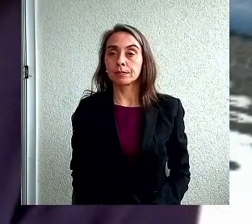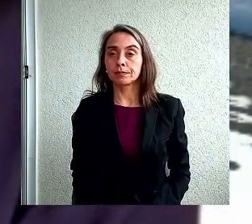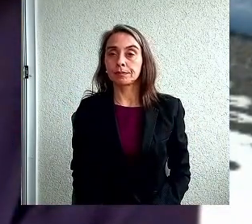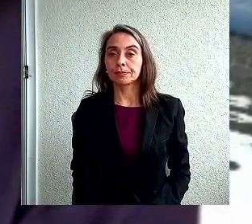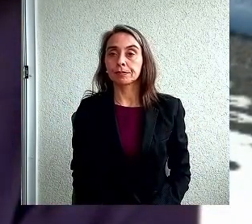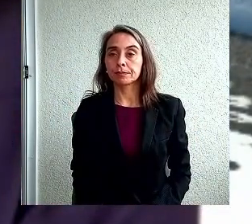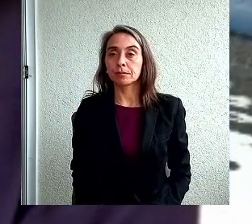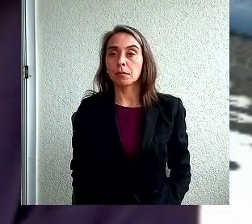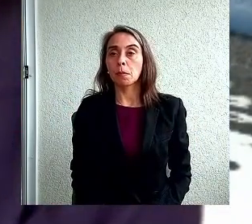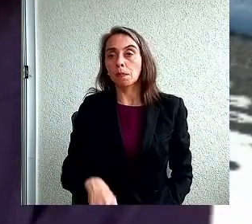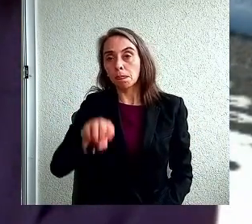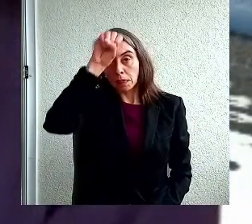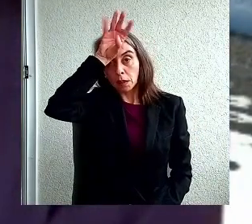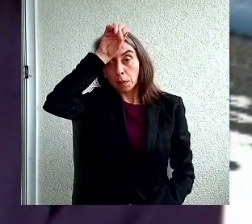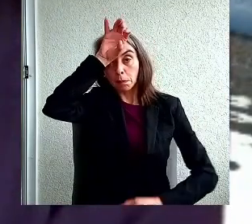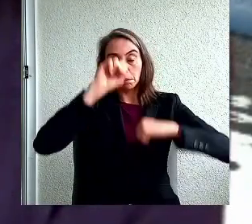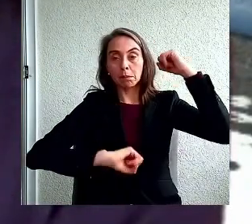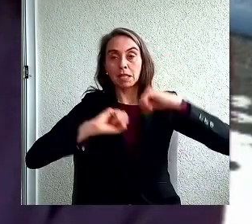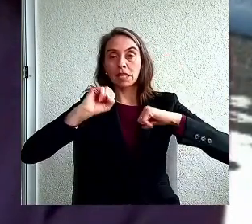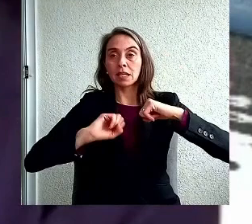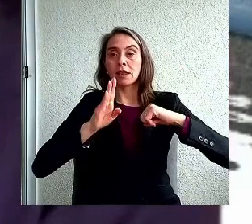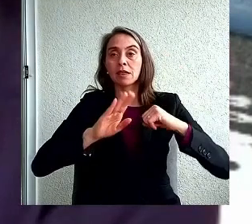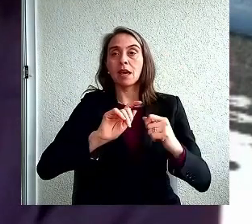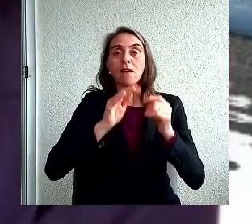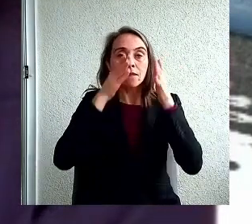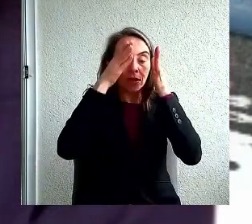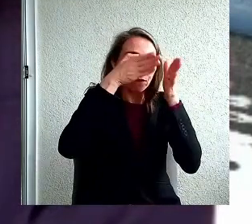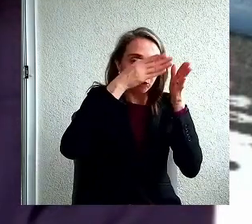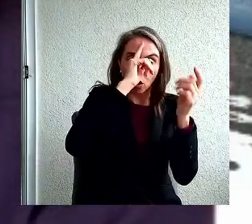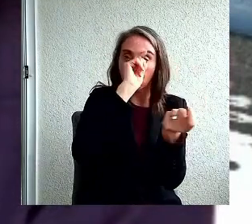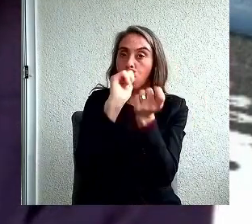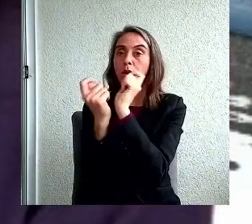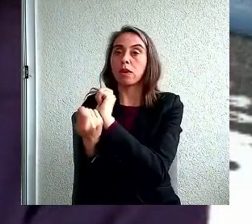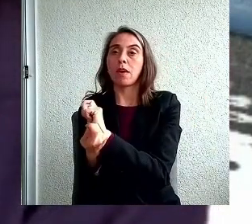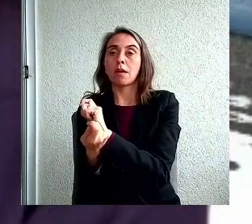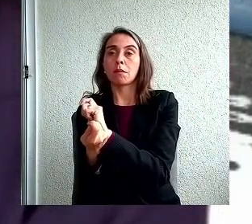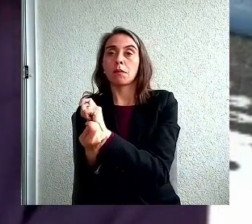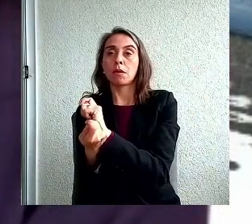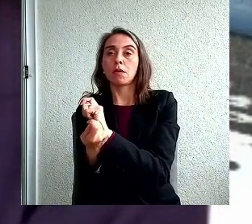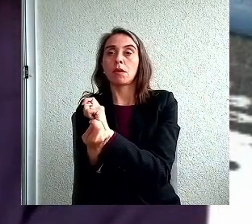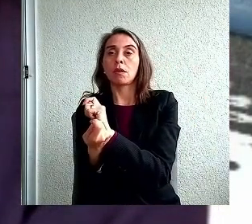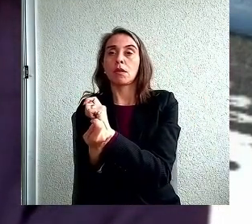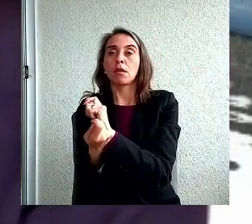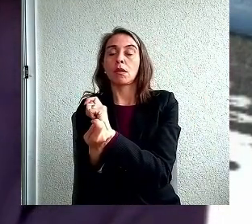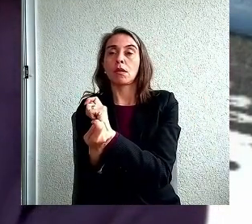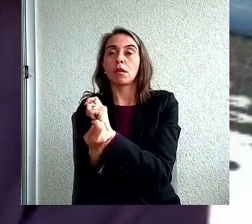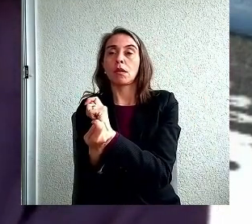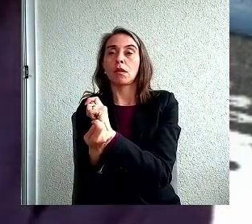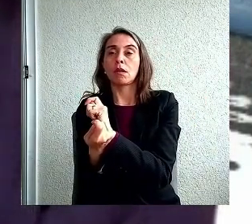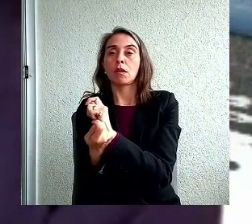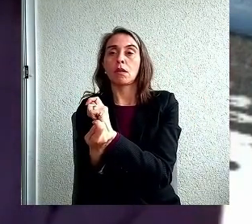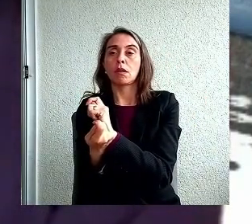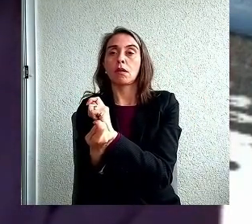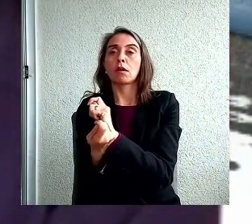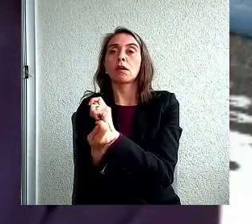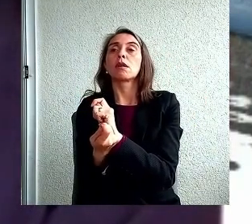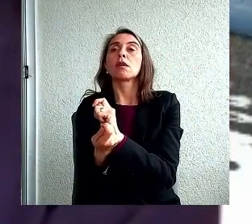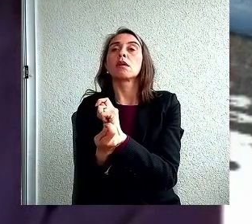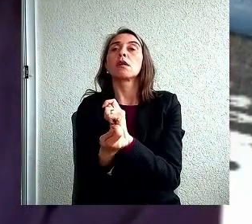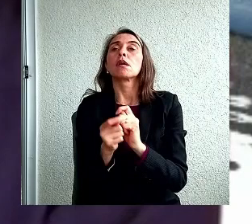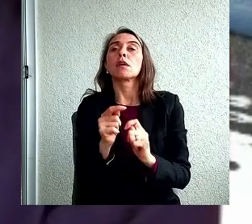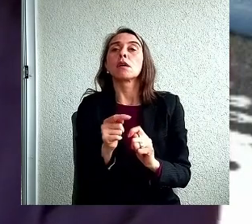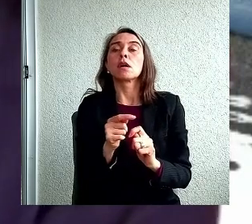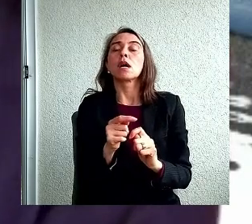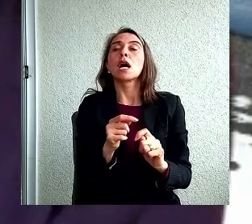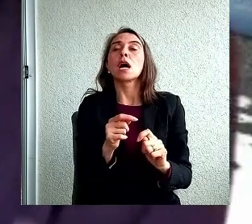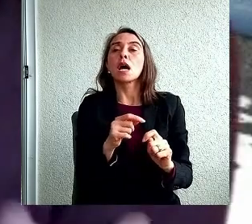debería cambiar un poco el foco en el sentido de producir mucho recurso natural y vender puro recurso natural,